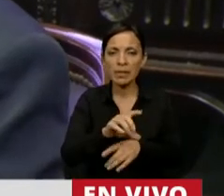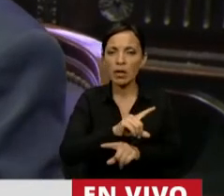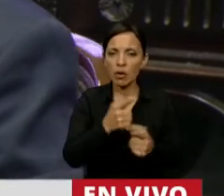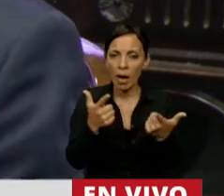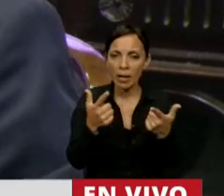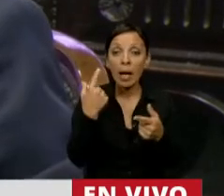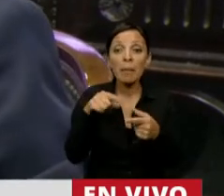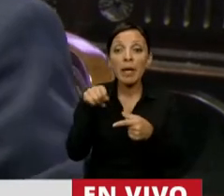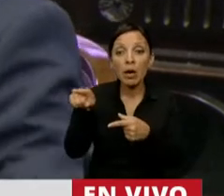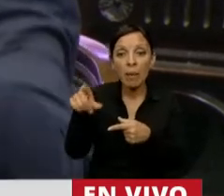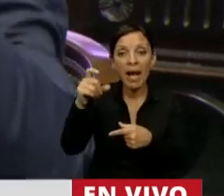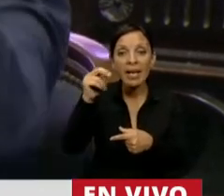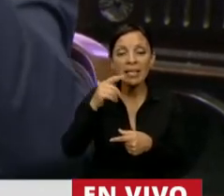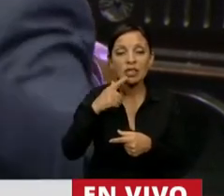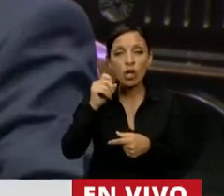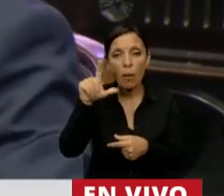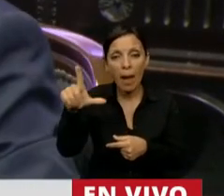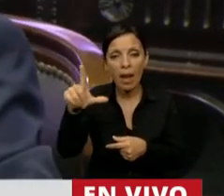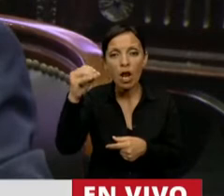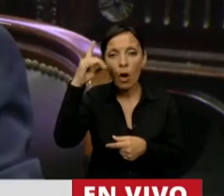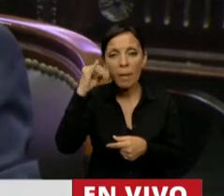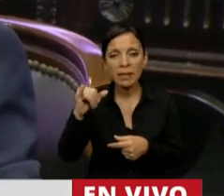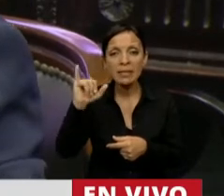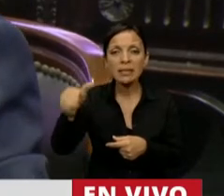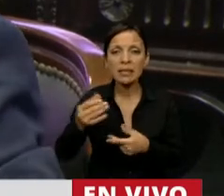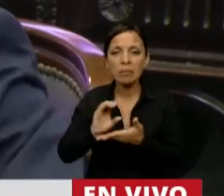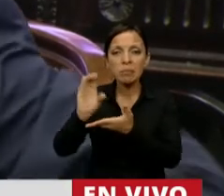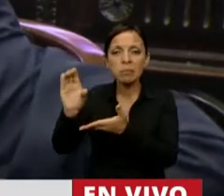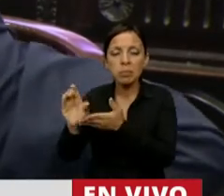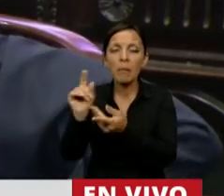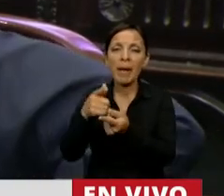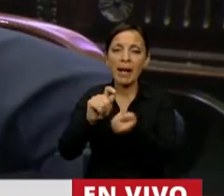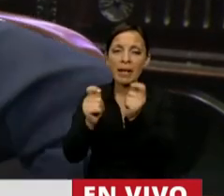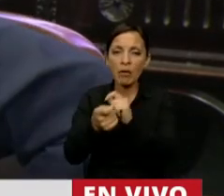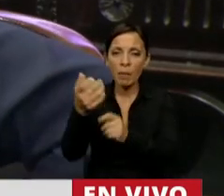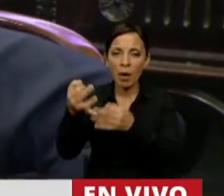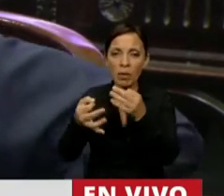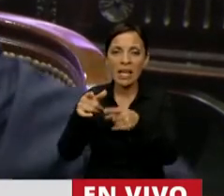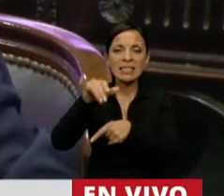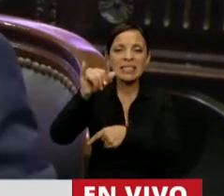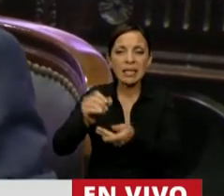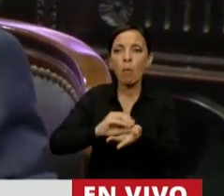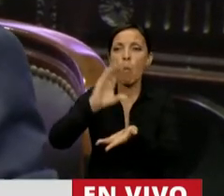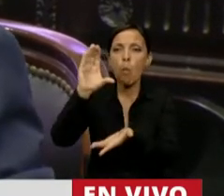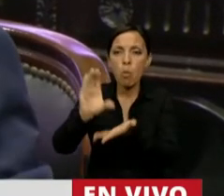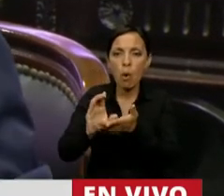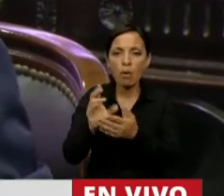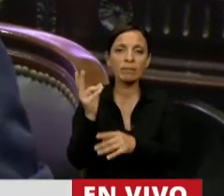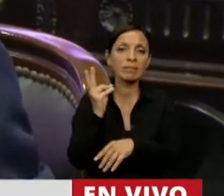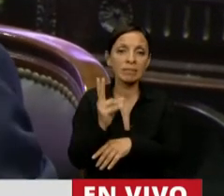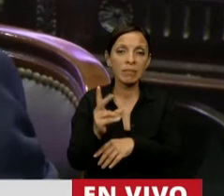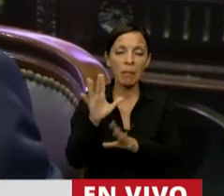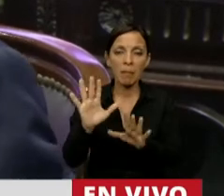para Cristóbal López y hay mucha plata para la reforma judicial. Esas son las prioridades de